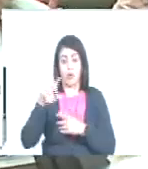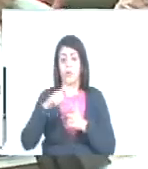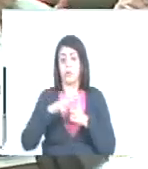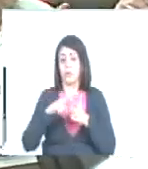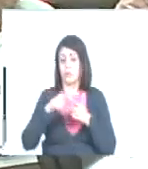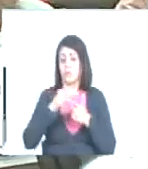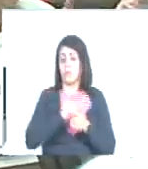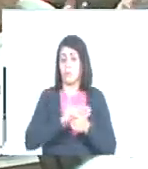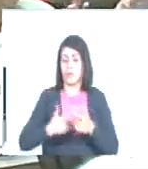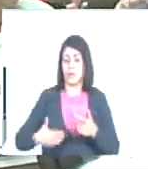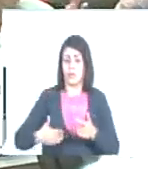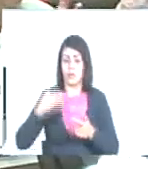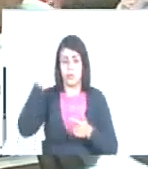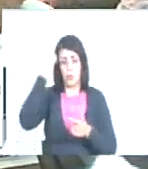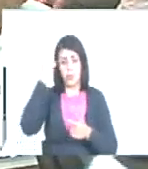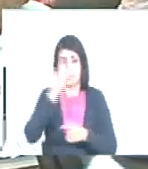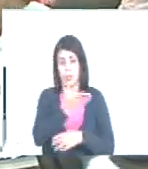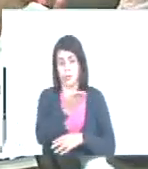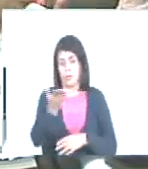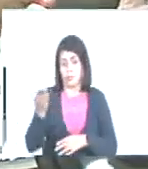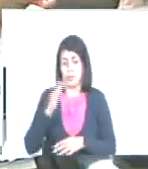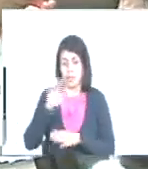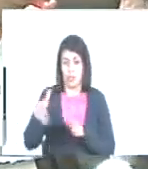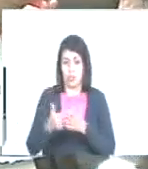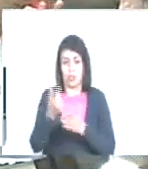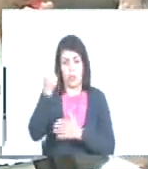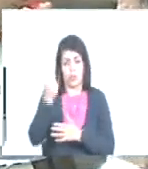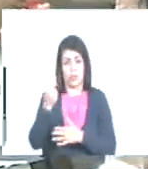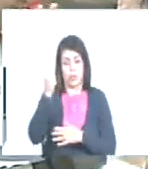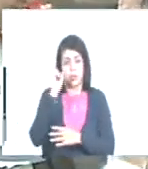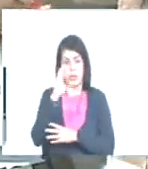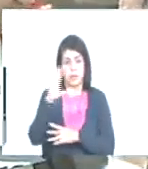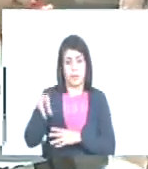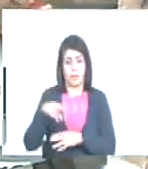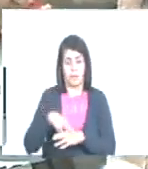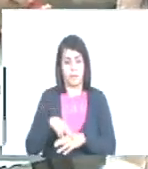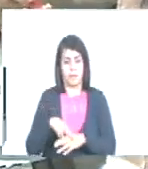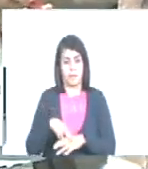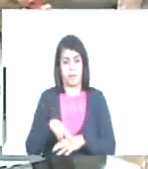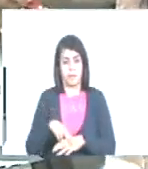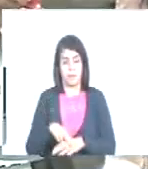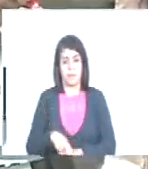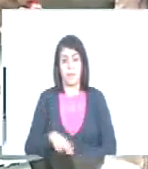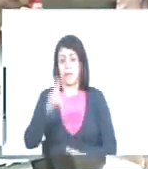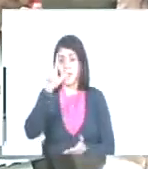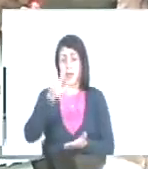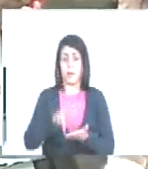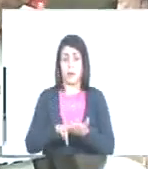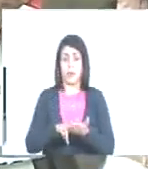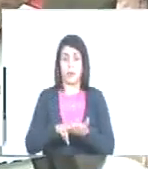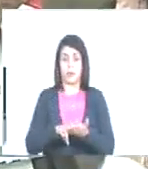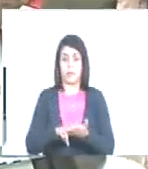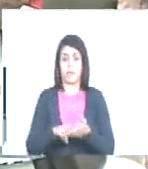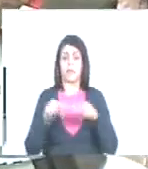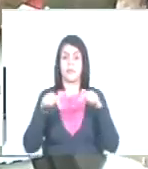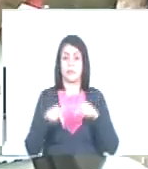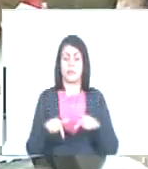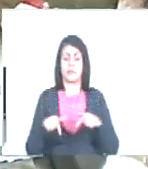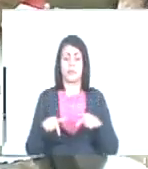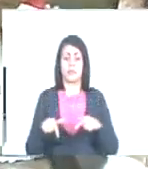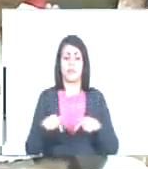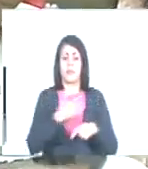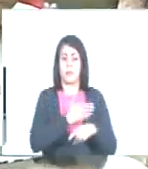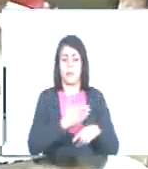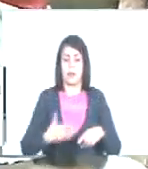presidente, someto a consideración del plenario de la Asamblea Nacional la aprobación a instancia de